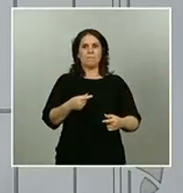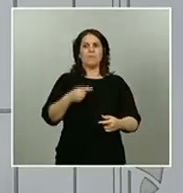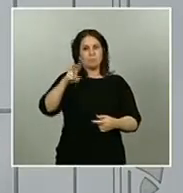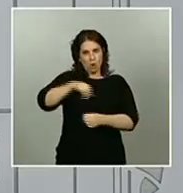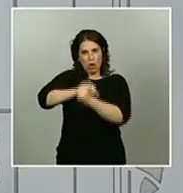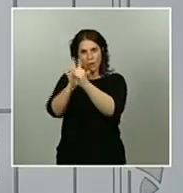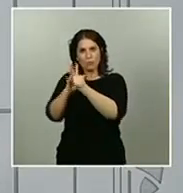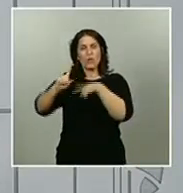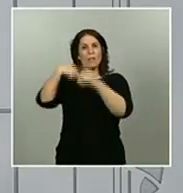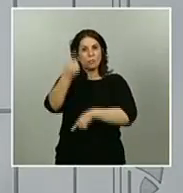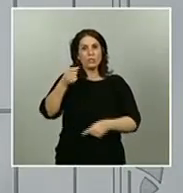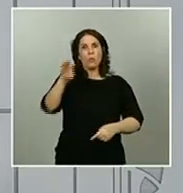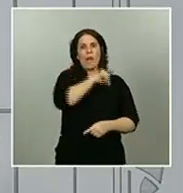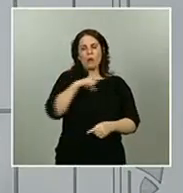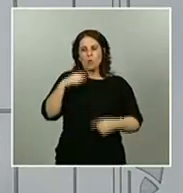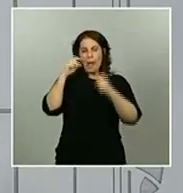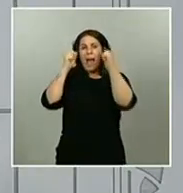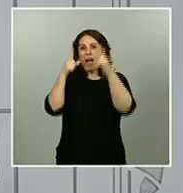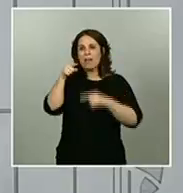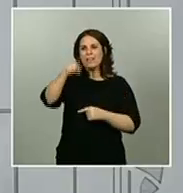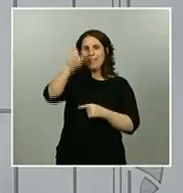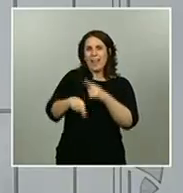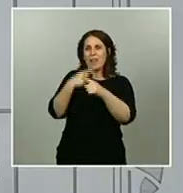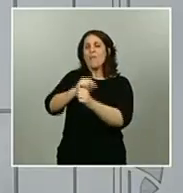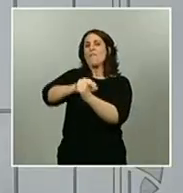cuenta, las comunidades autónomas se han dado cuenta de que eran casos